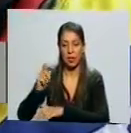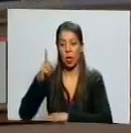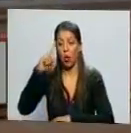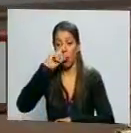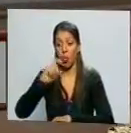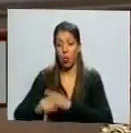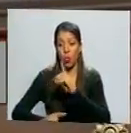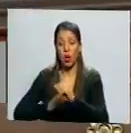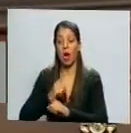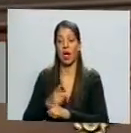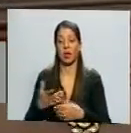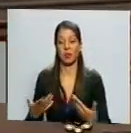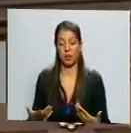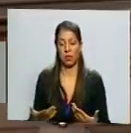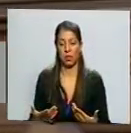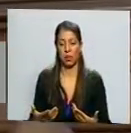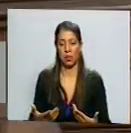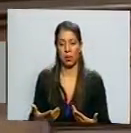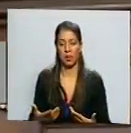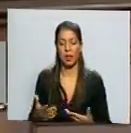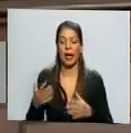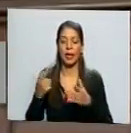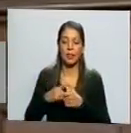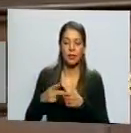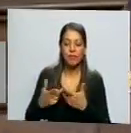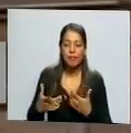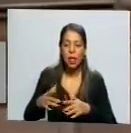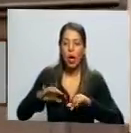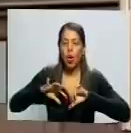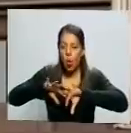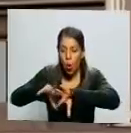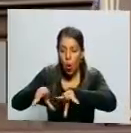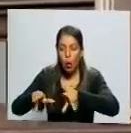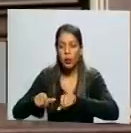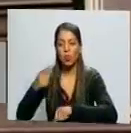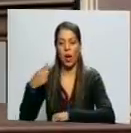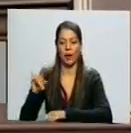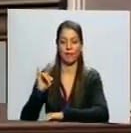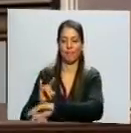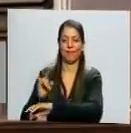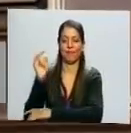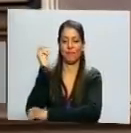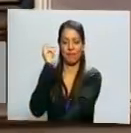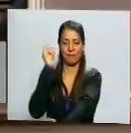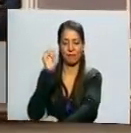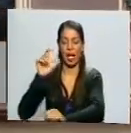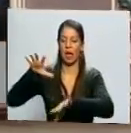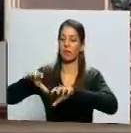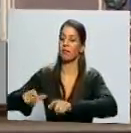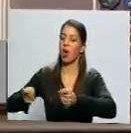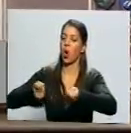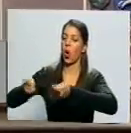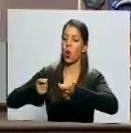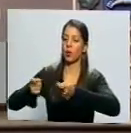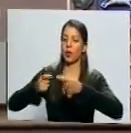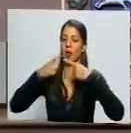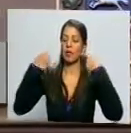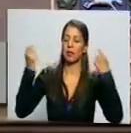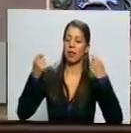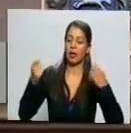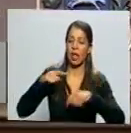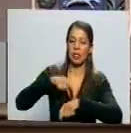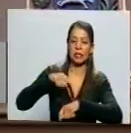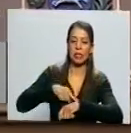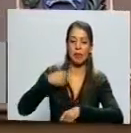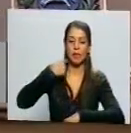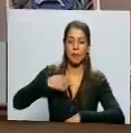año. Y la corrupción en los controles entonces se enseñorea, porque declaran desiertos los